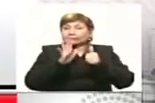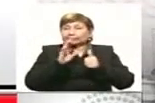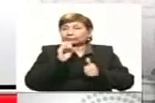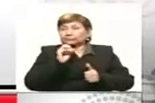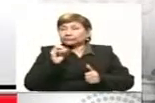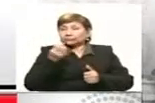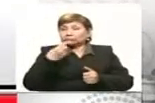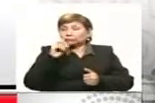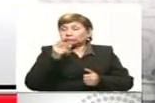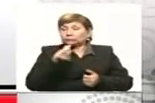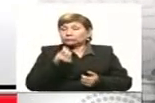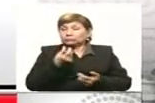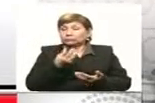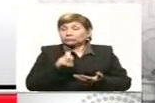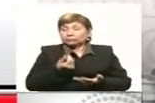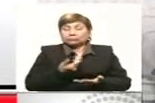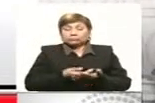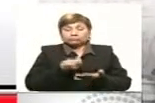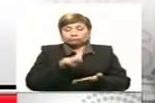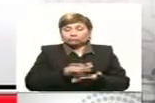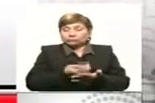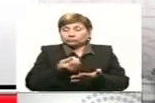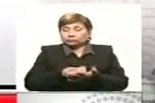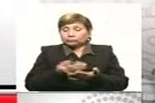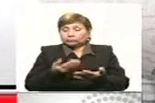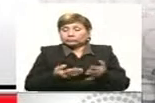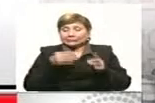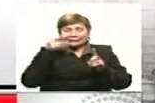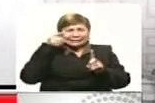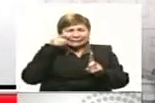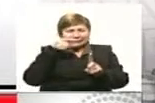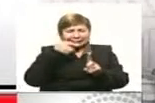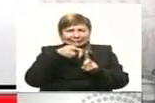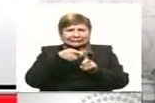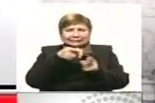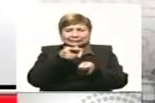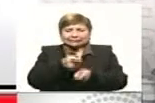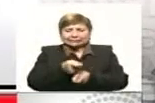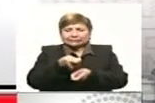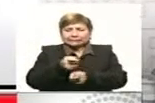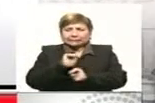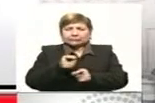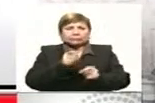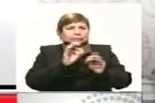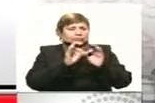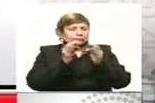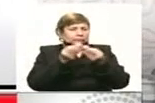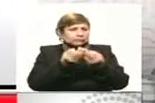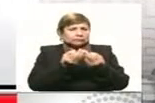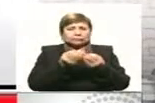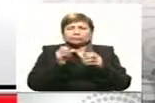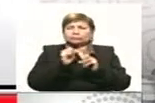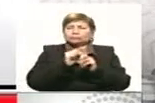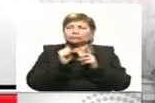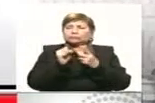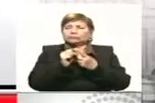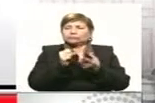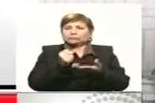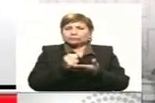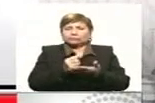para compras públicas, ¿no? Es decir, que se va a comprar directamente a la agricultura familiar en los programas sociales.